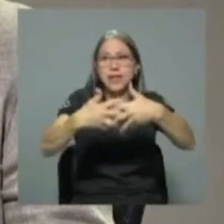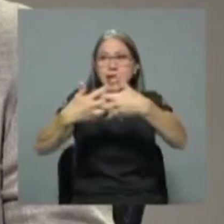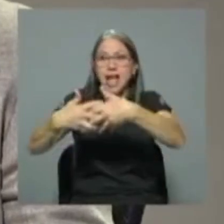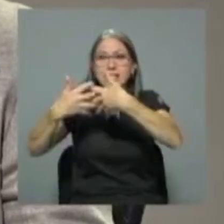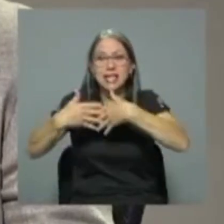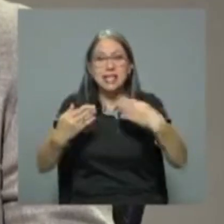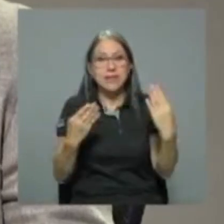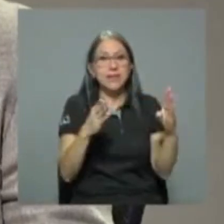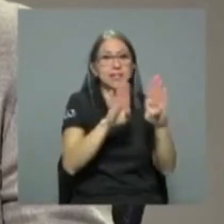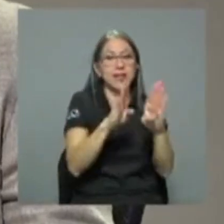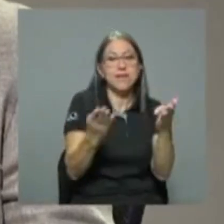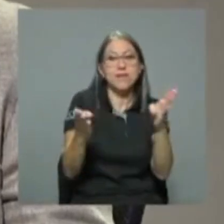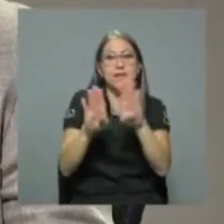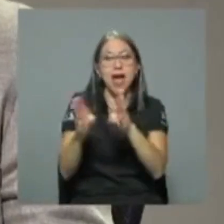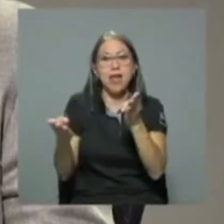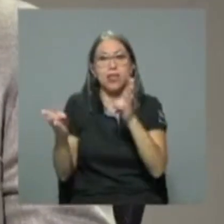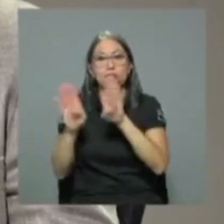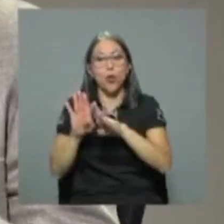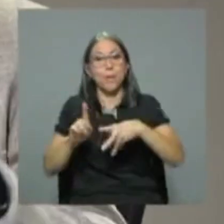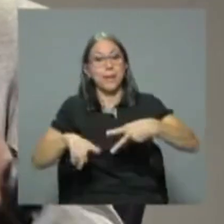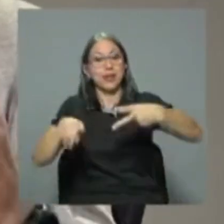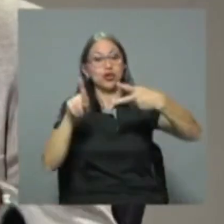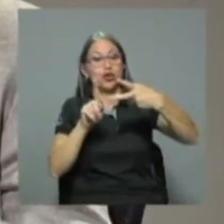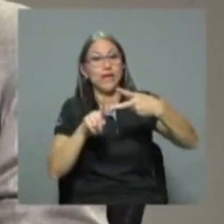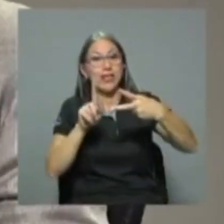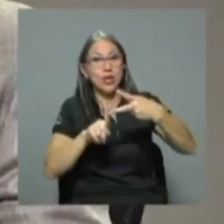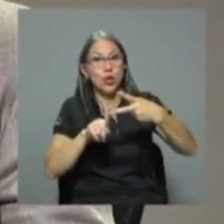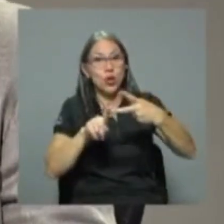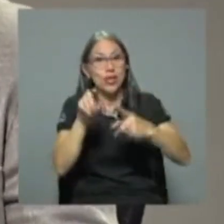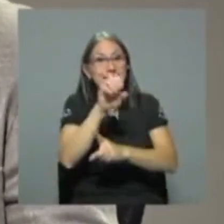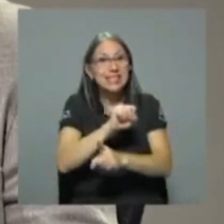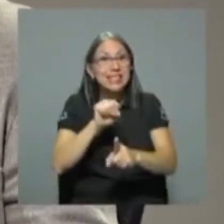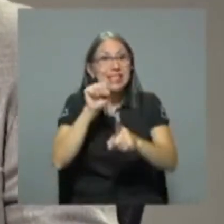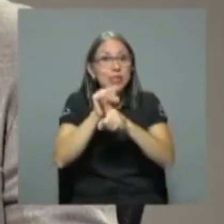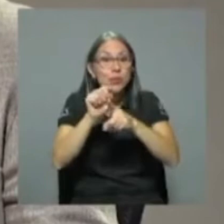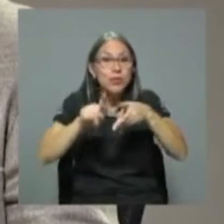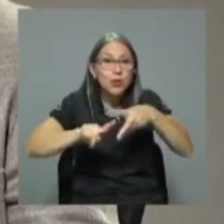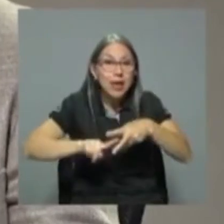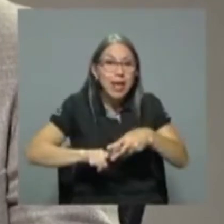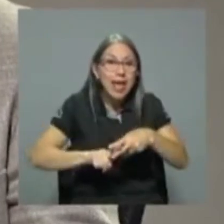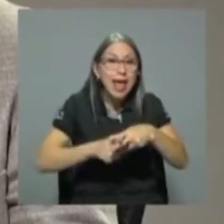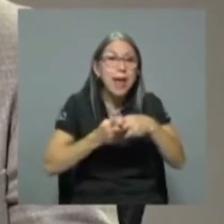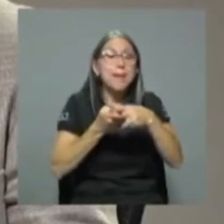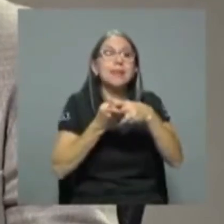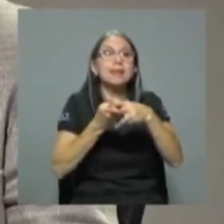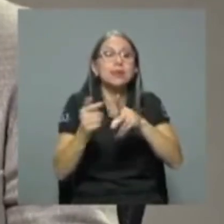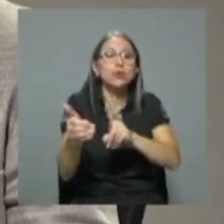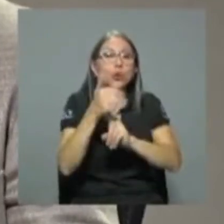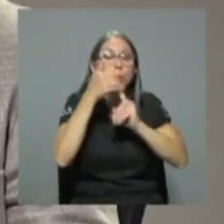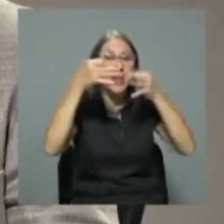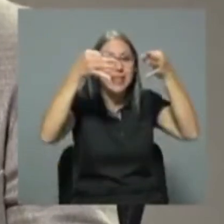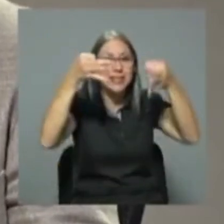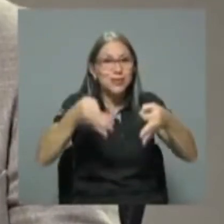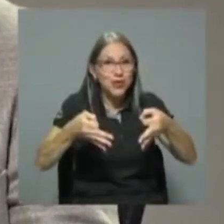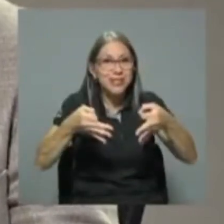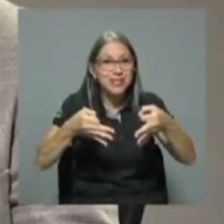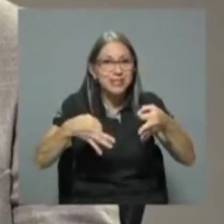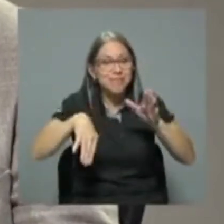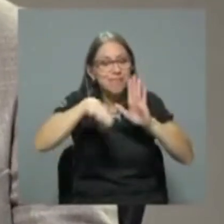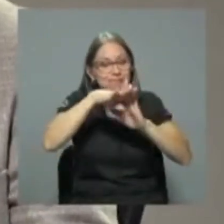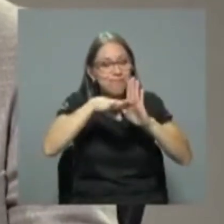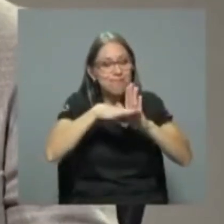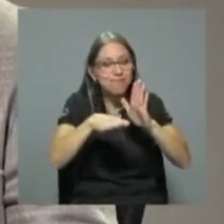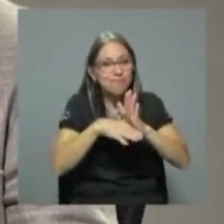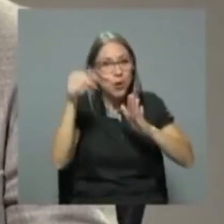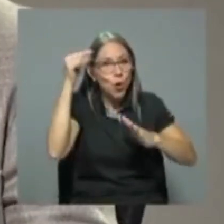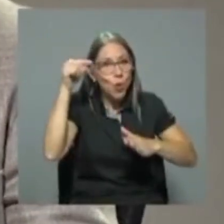sobre todo el fenómeno de las medidas que empezaron a tomar los gobiernos. Y hay una anécdota muy interesante. De los